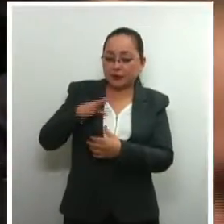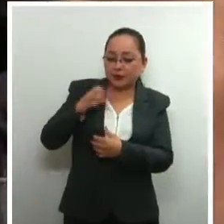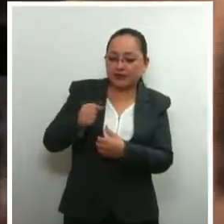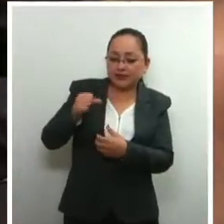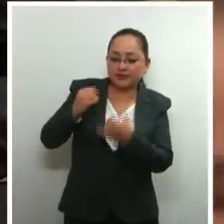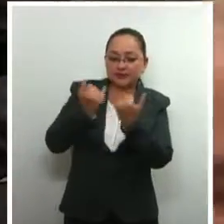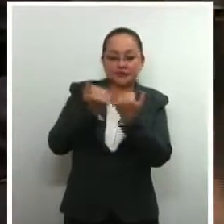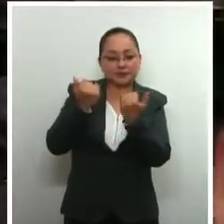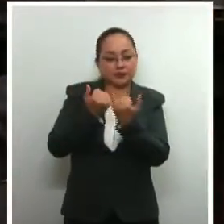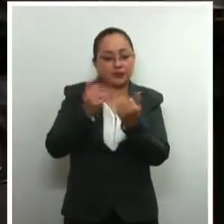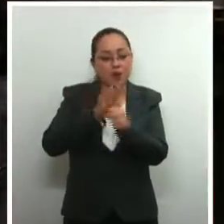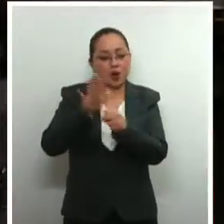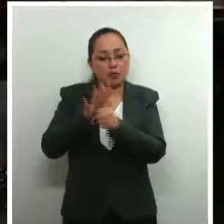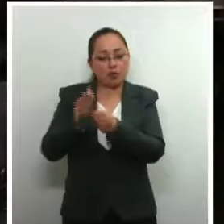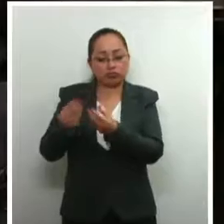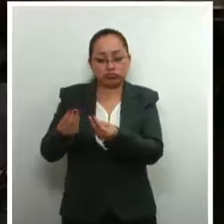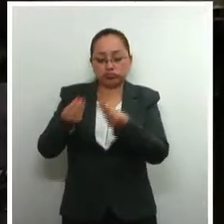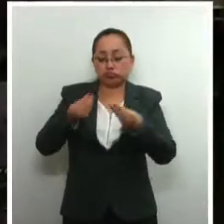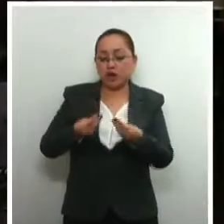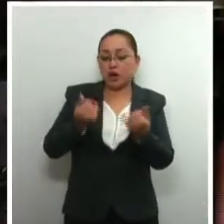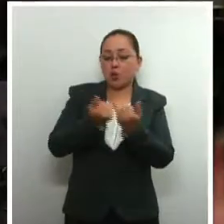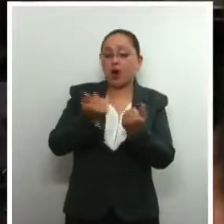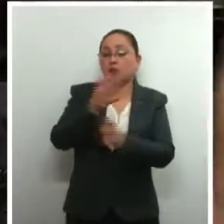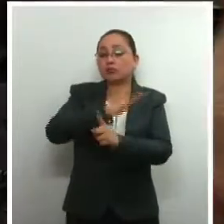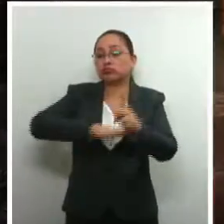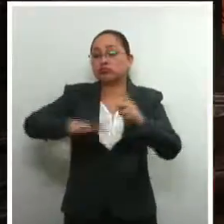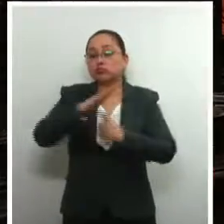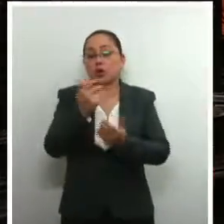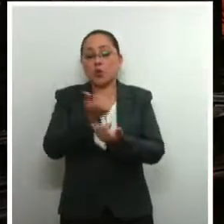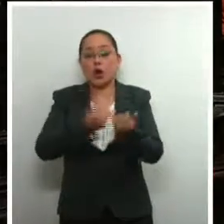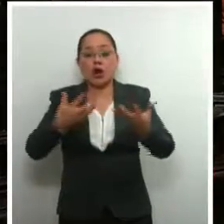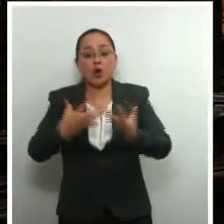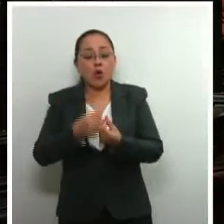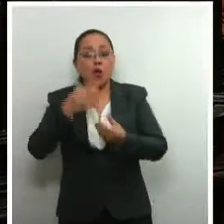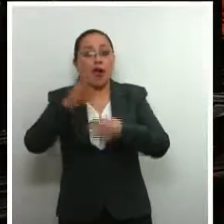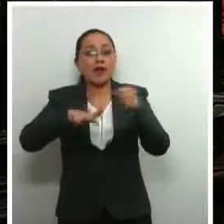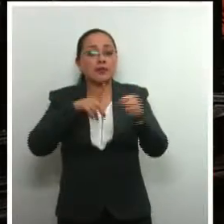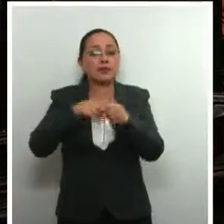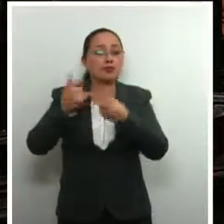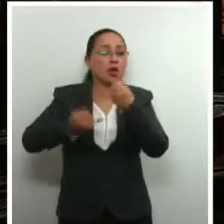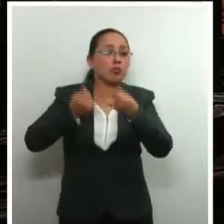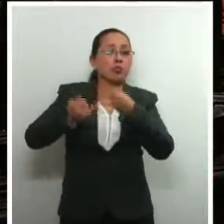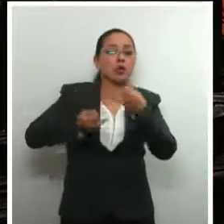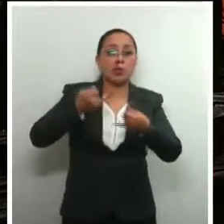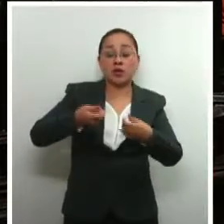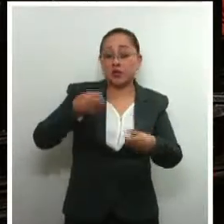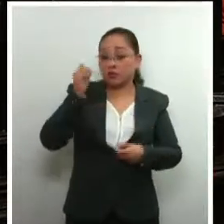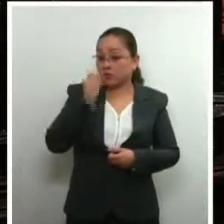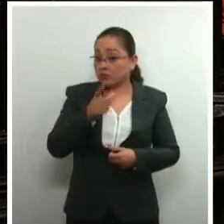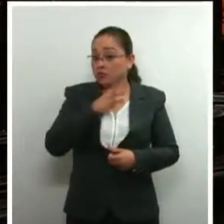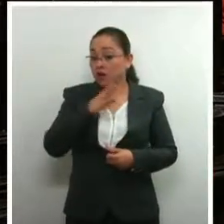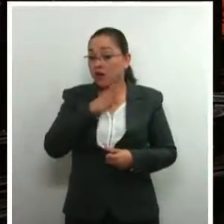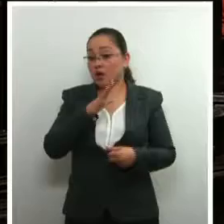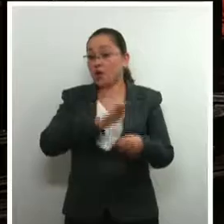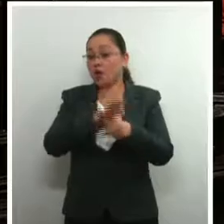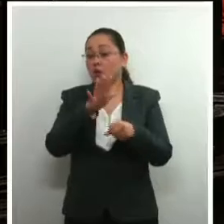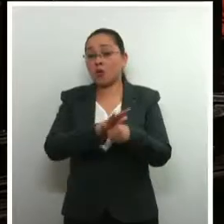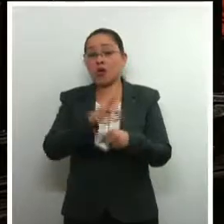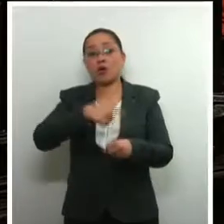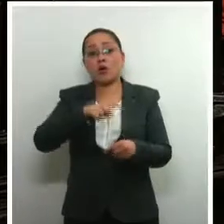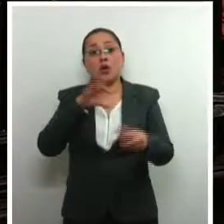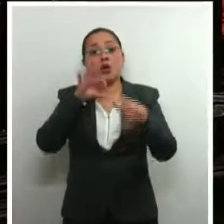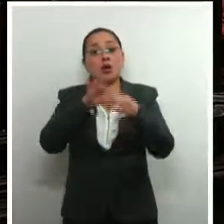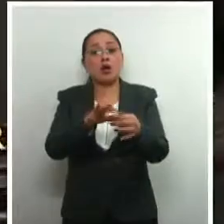también, no solamente hemos convivido y hemos jugado con los animales, sino que también hemos hecho uso de